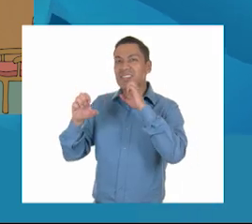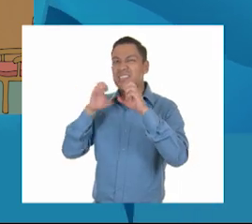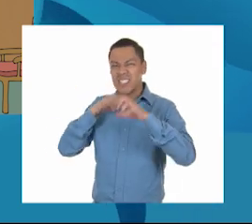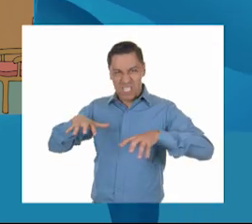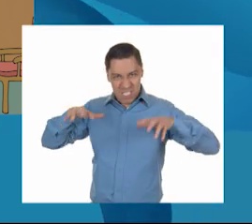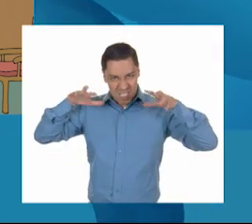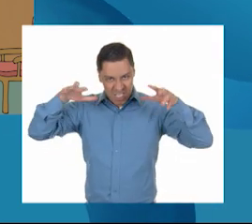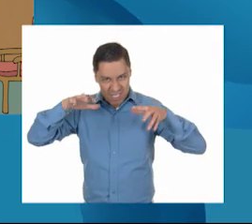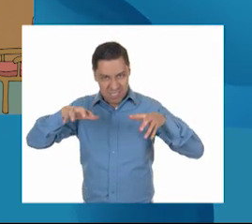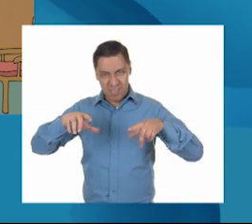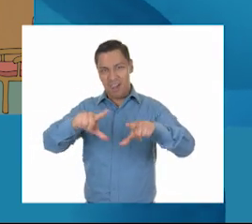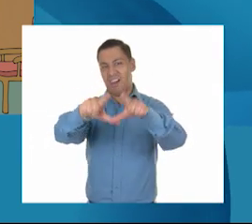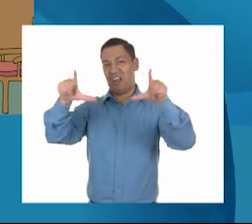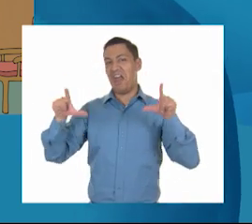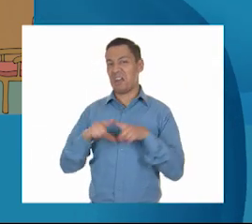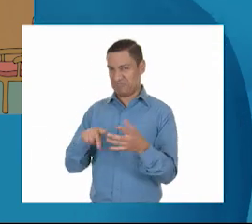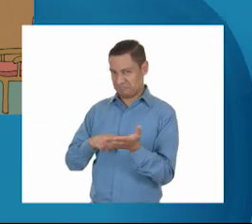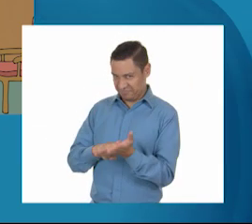monstruo del agonés.